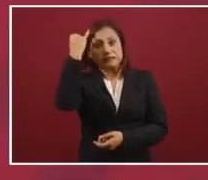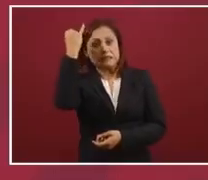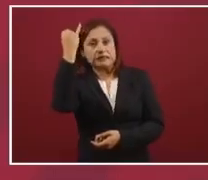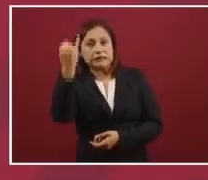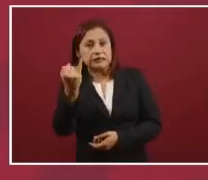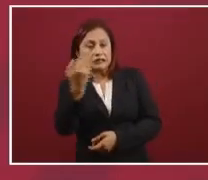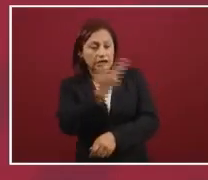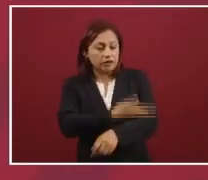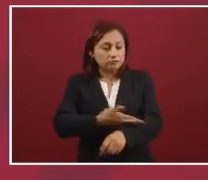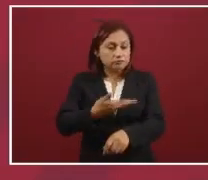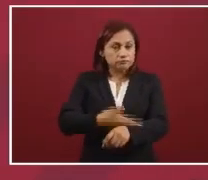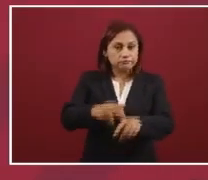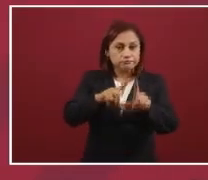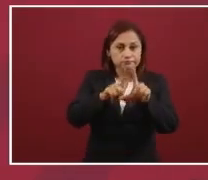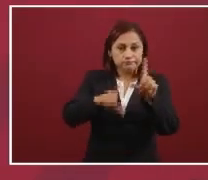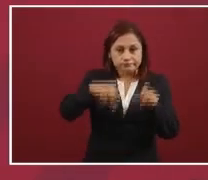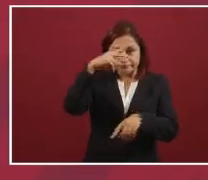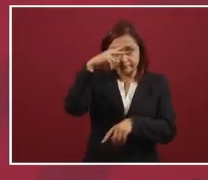y